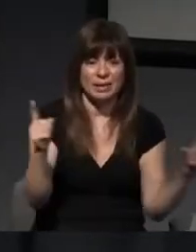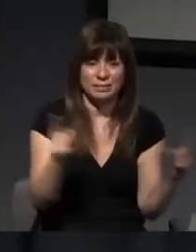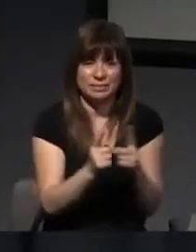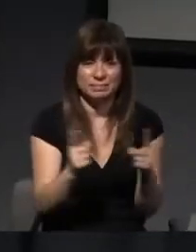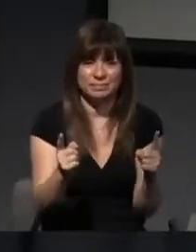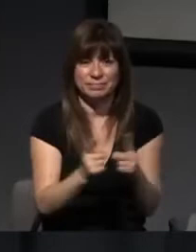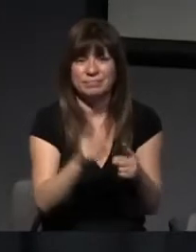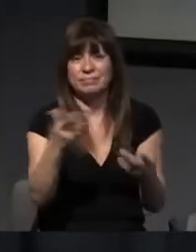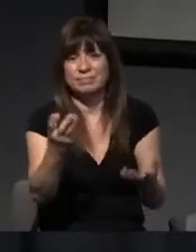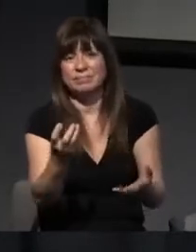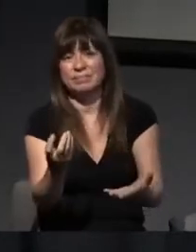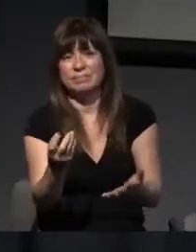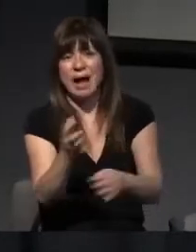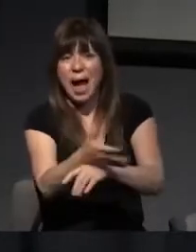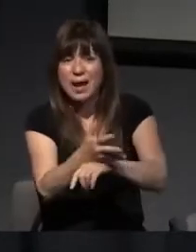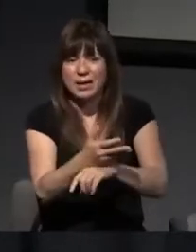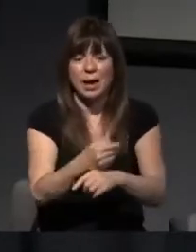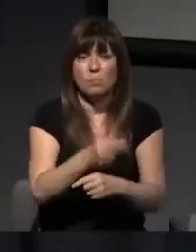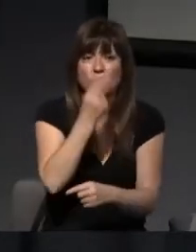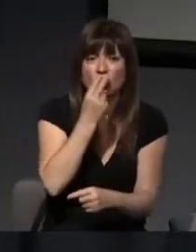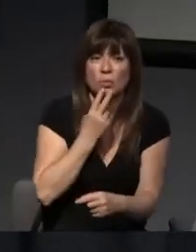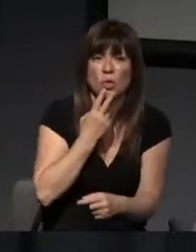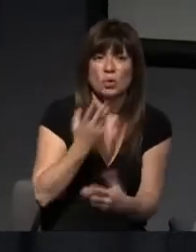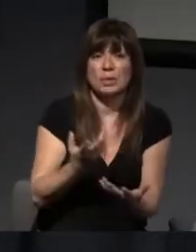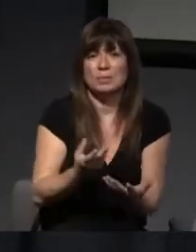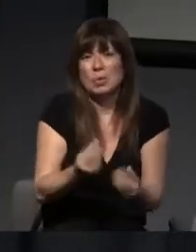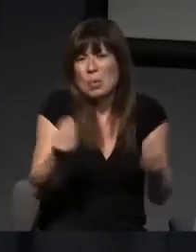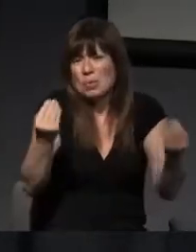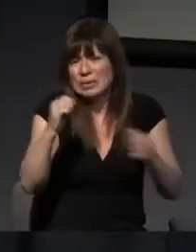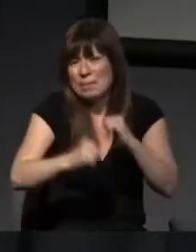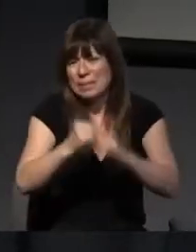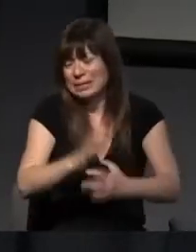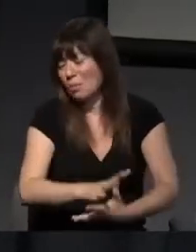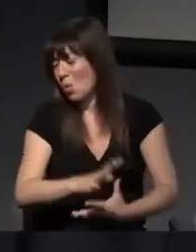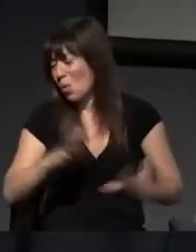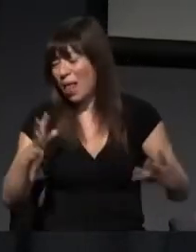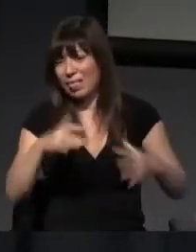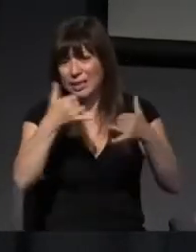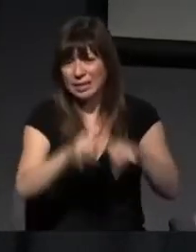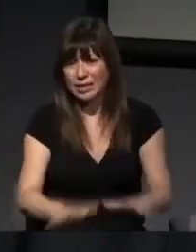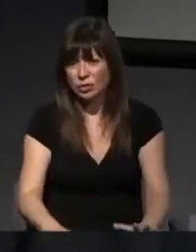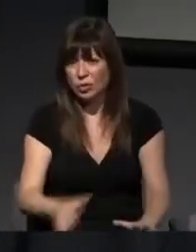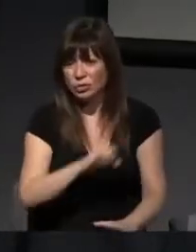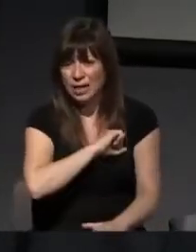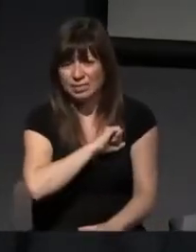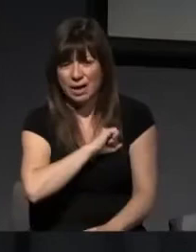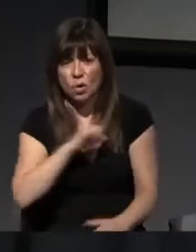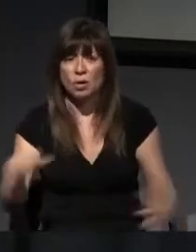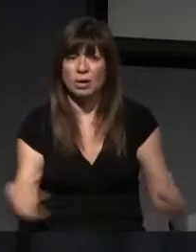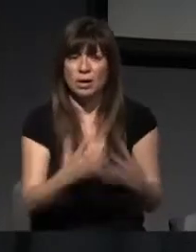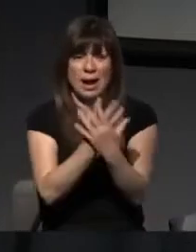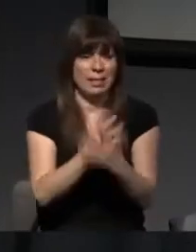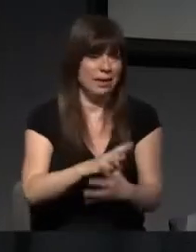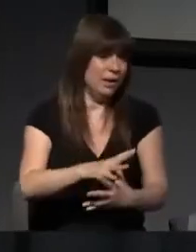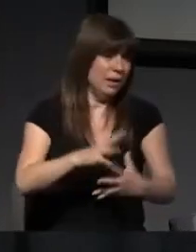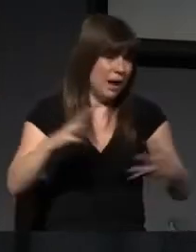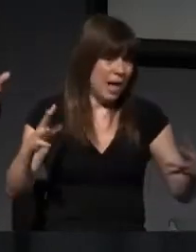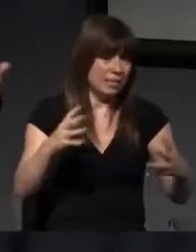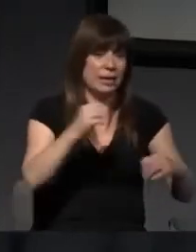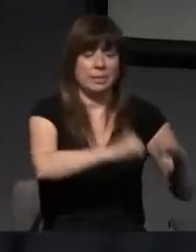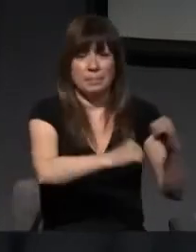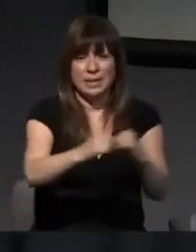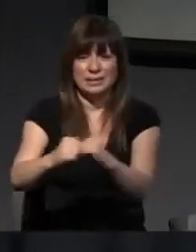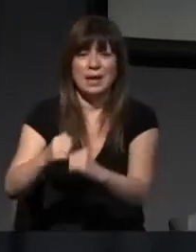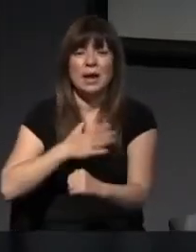regionales, de Arica, de Puerto Montt, y multinacionales que están instaladas, ¿no es cierto?, en Santiago. Así que es una red bastante amplia y diversa de empresas. Y queremos aprovechar esta red